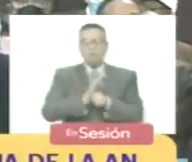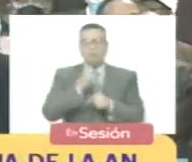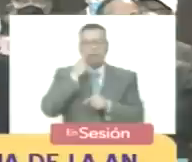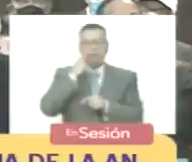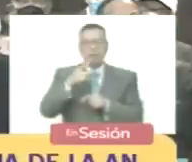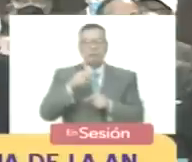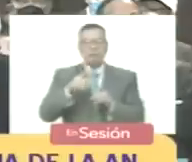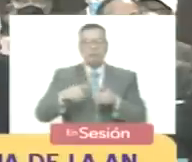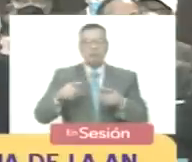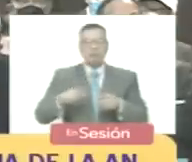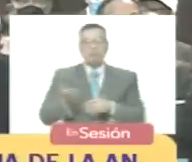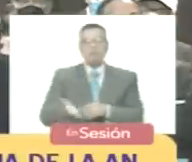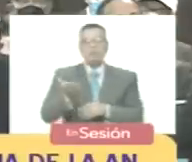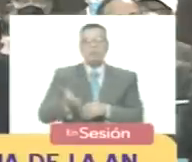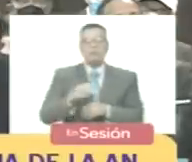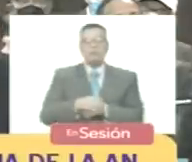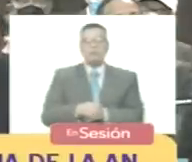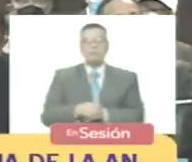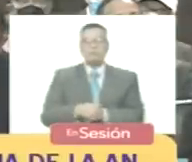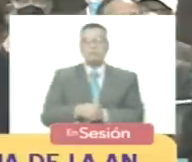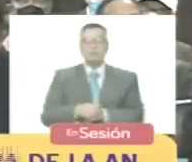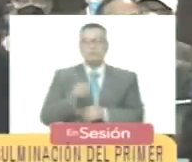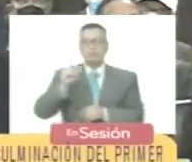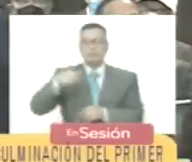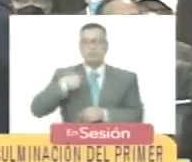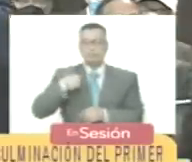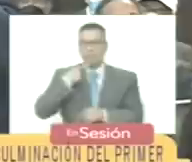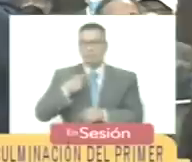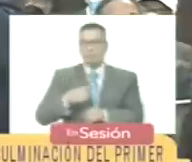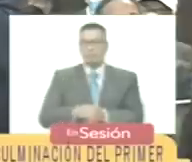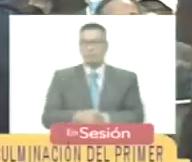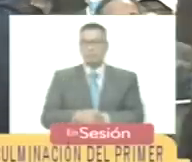derechos fundamentales. Pero además de ello,